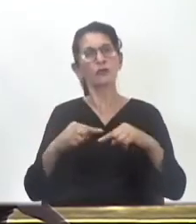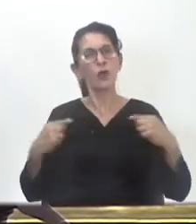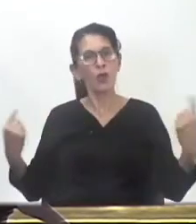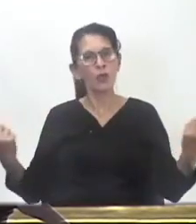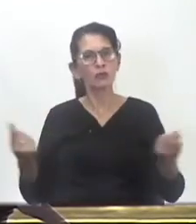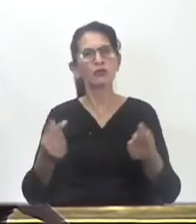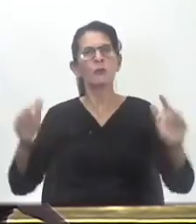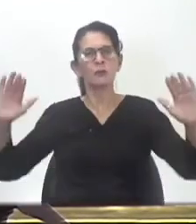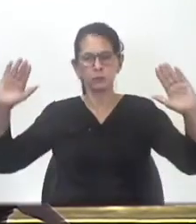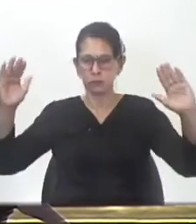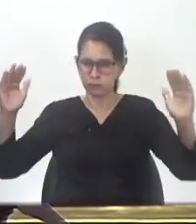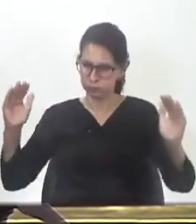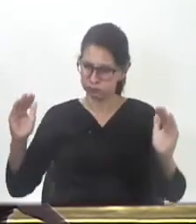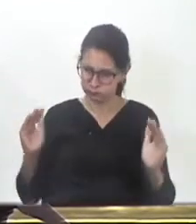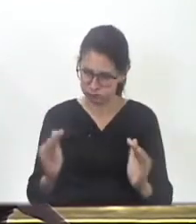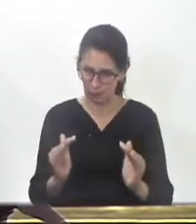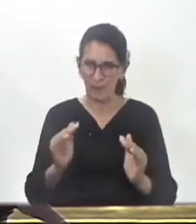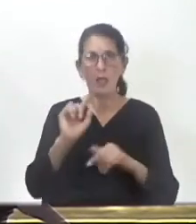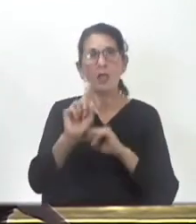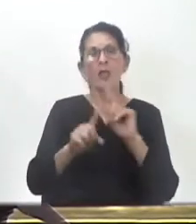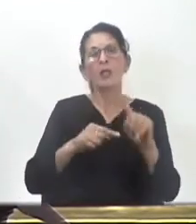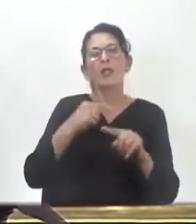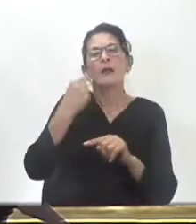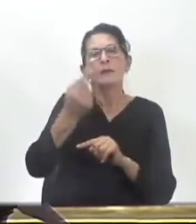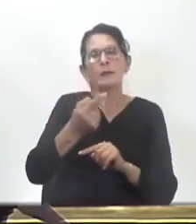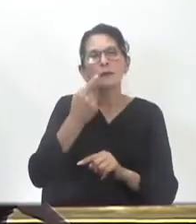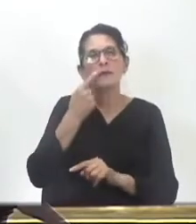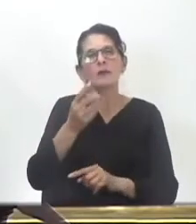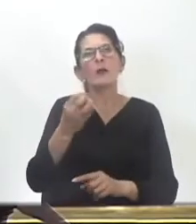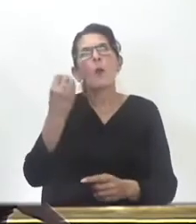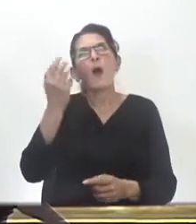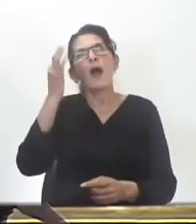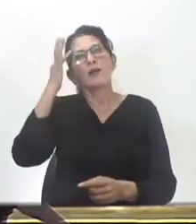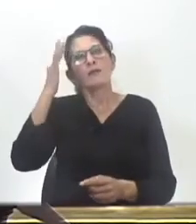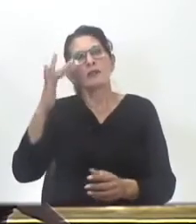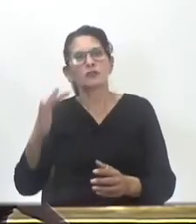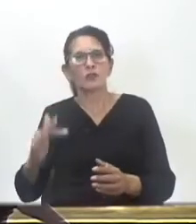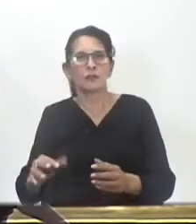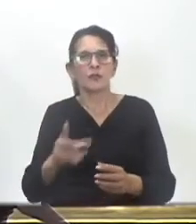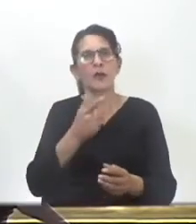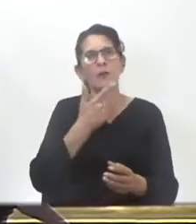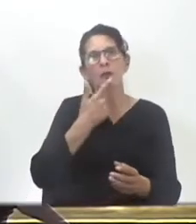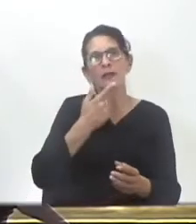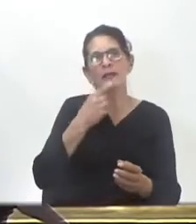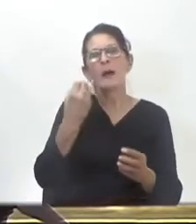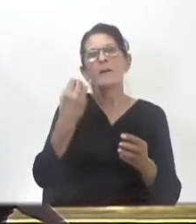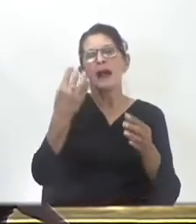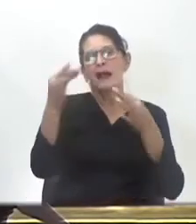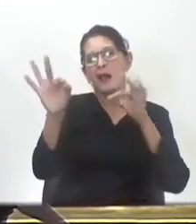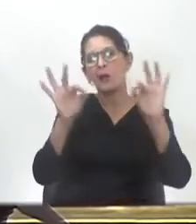incendio. Después vemos cuál es la filosofía de política final para corregir,